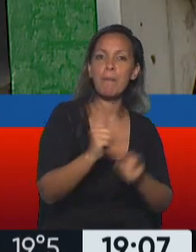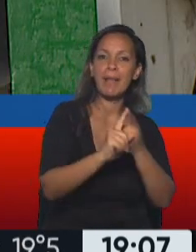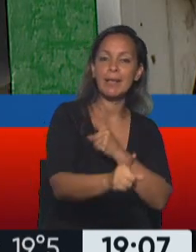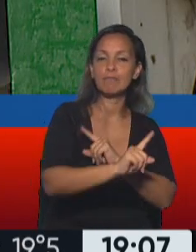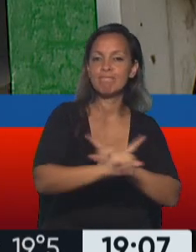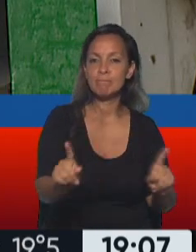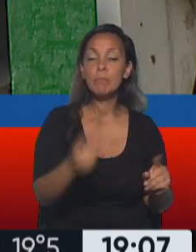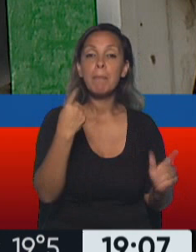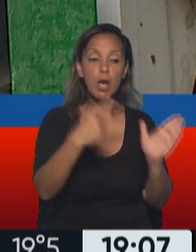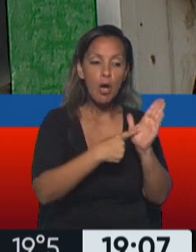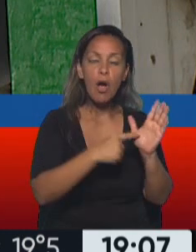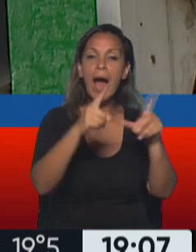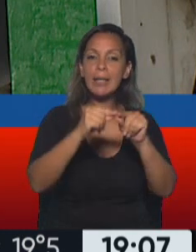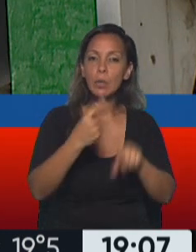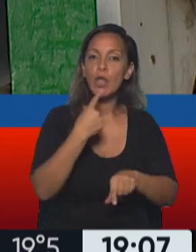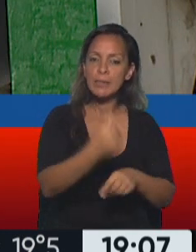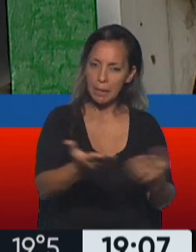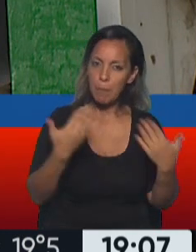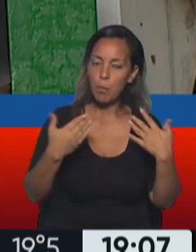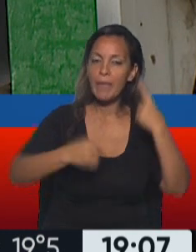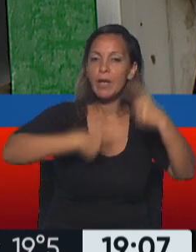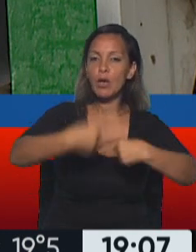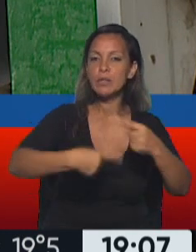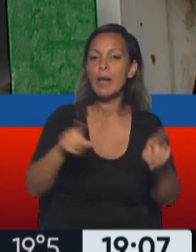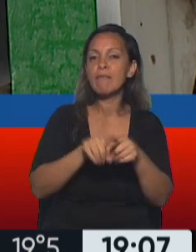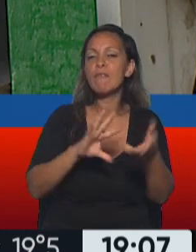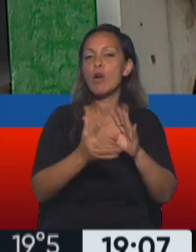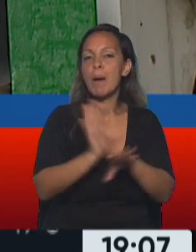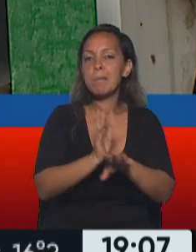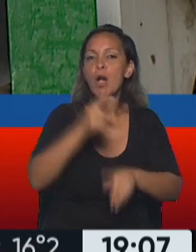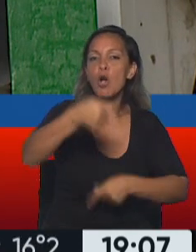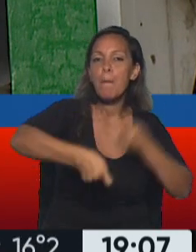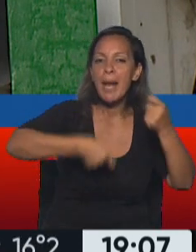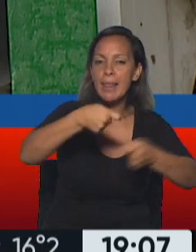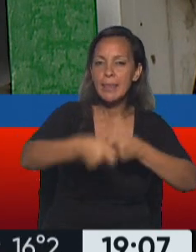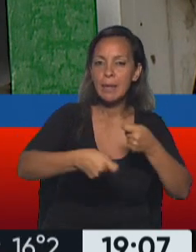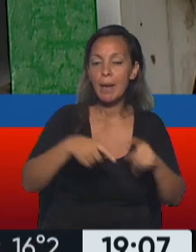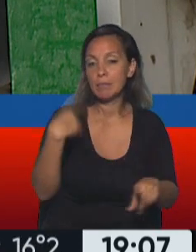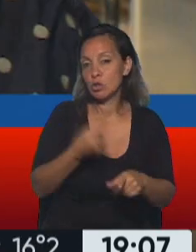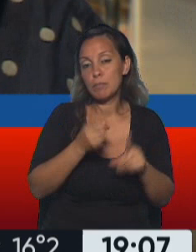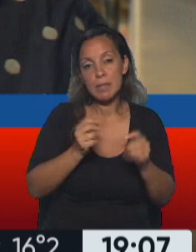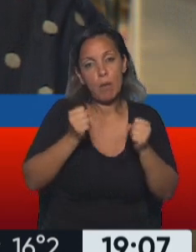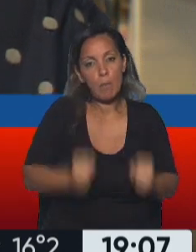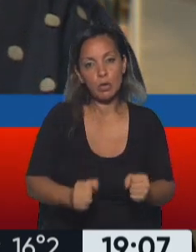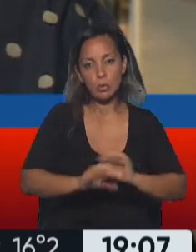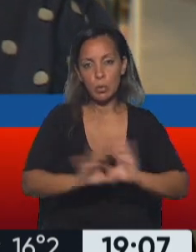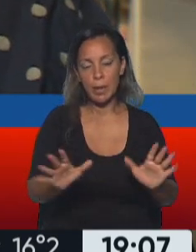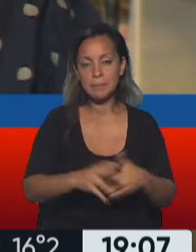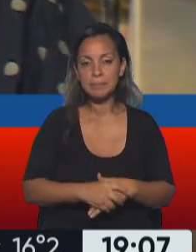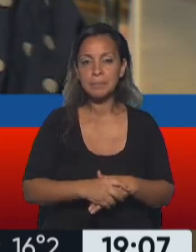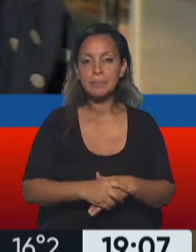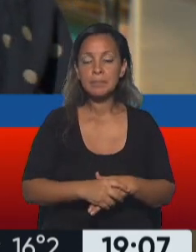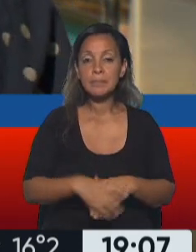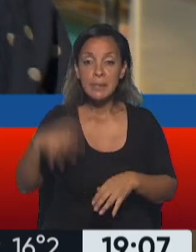artículo que plantea la continuidad en forma de cooperativa de la empresa. Ese es el planteo que vamos a hacer nosotros. El daño que se le hizo a la